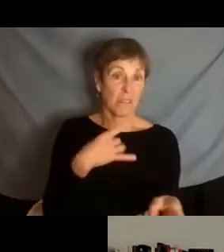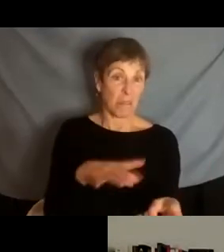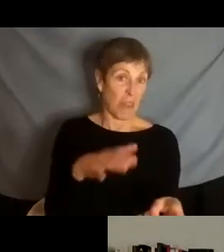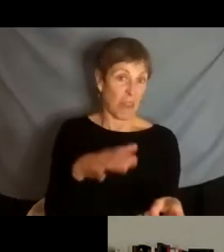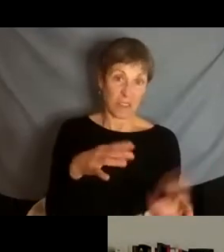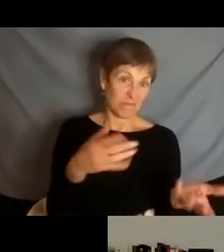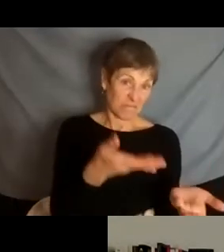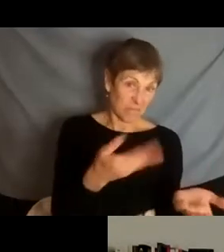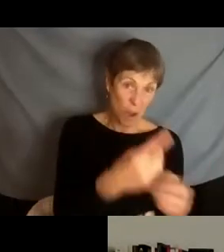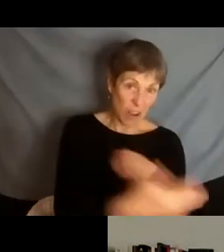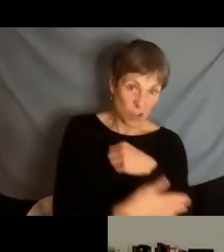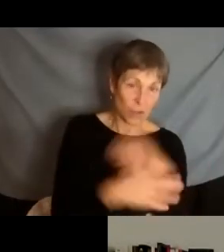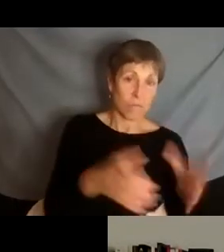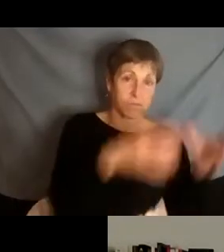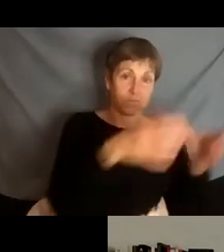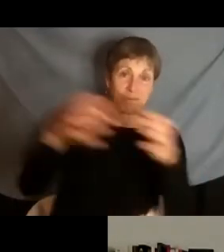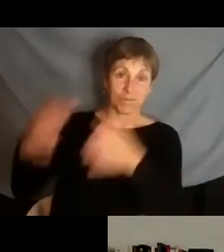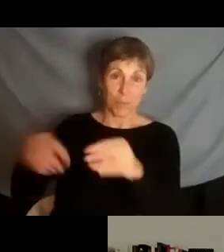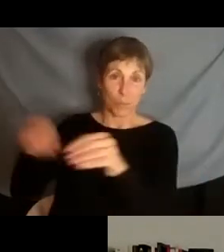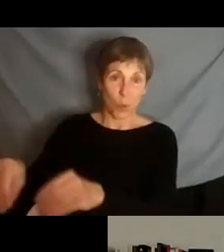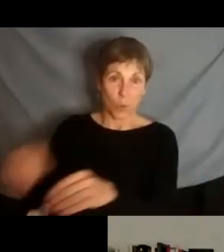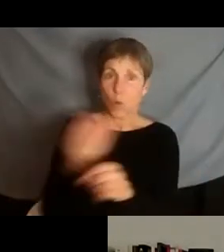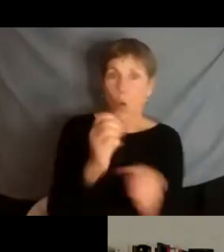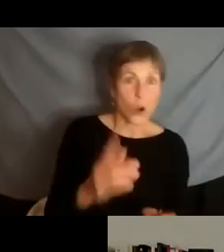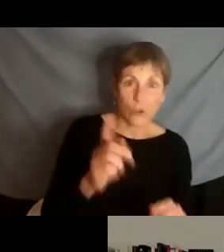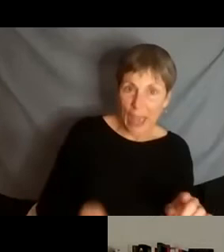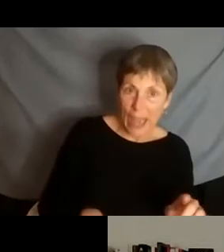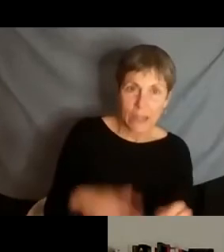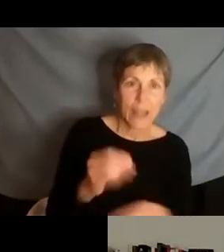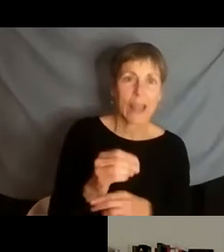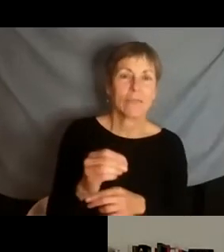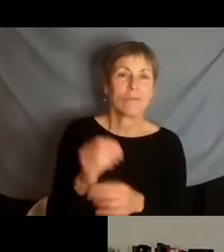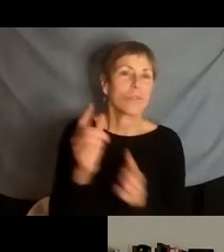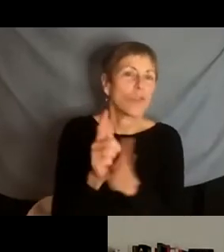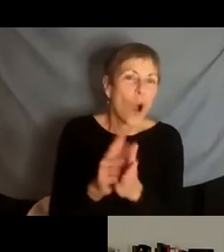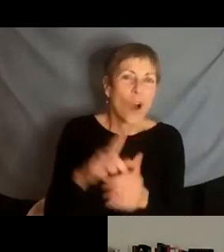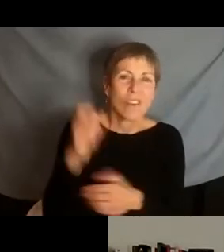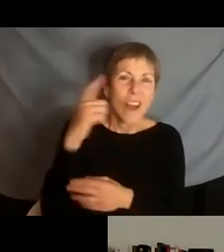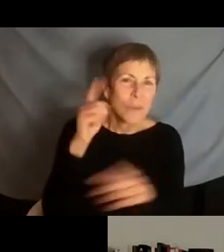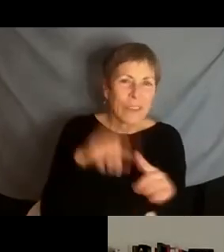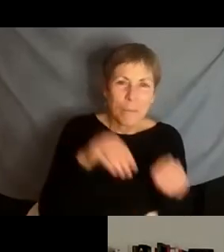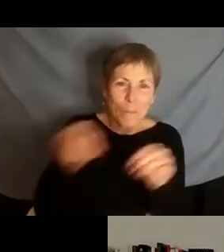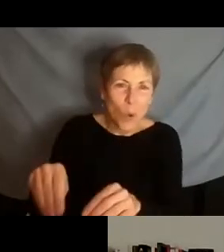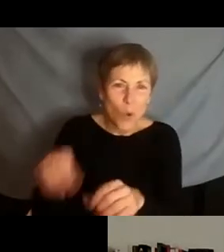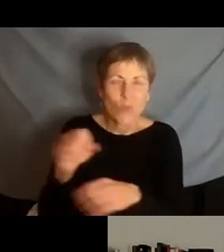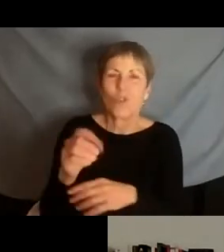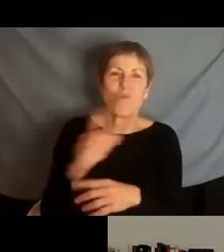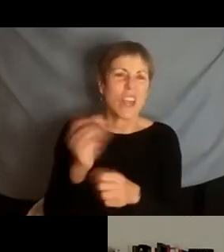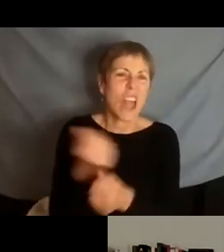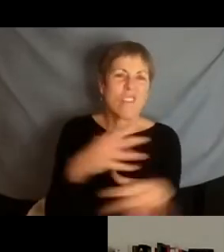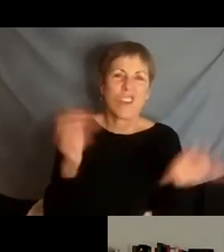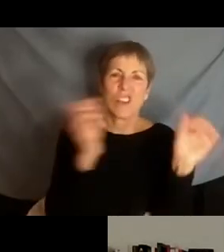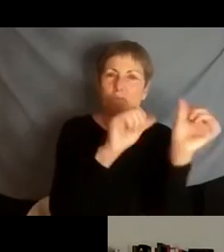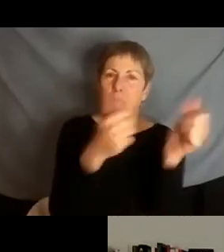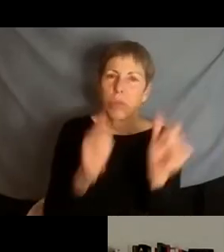porque las corporativas pueden cruzar fronteras, mientras que trabajo no, y los reguladores tampoco. Entonces termina